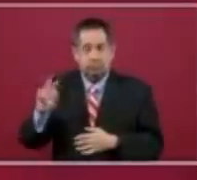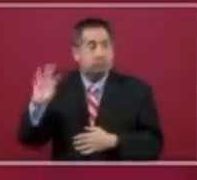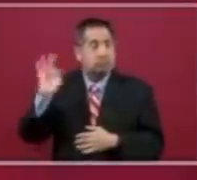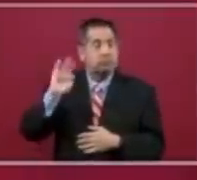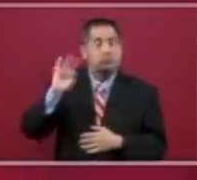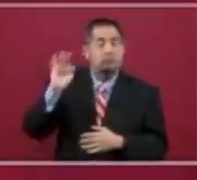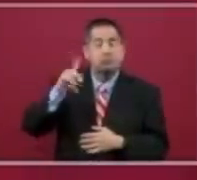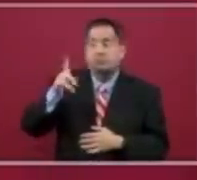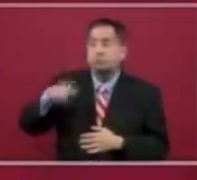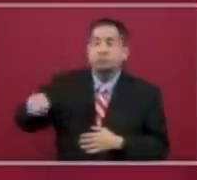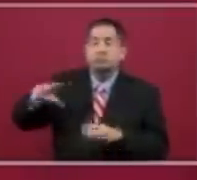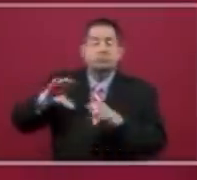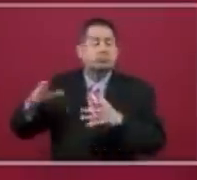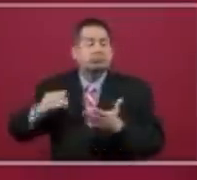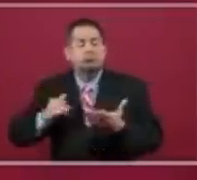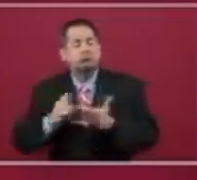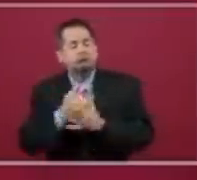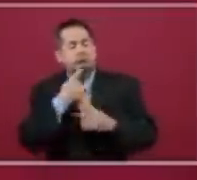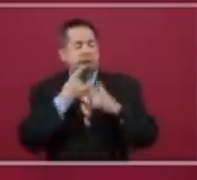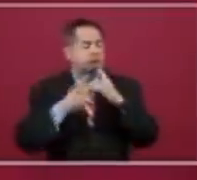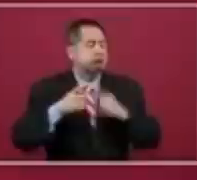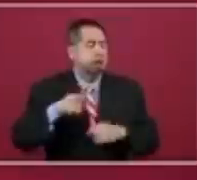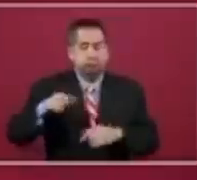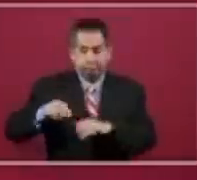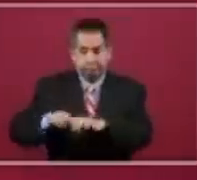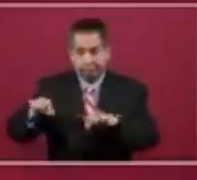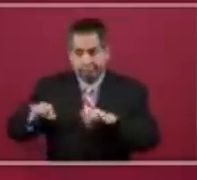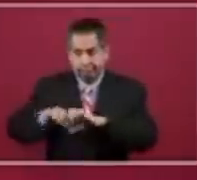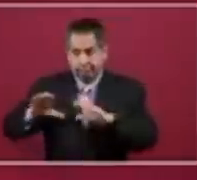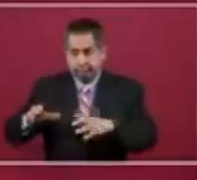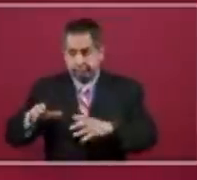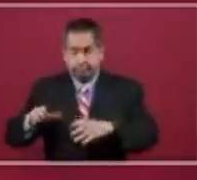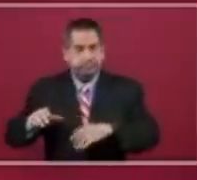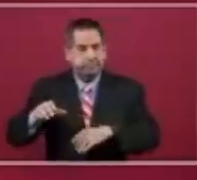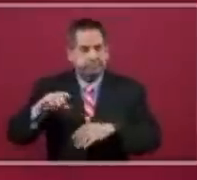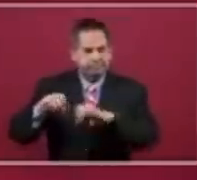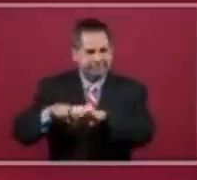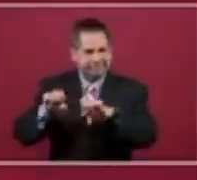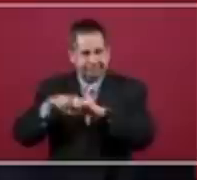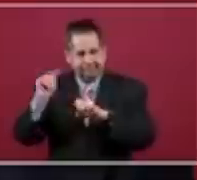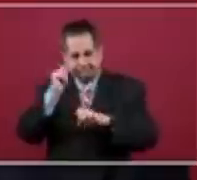ellos determinan el equipo técnico